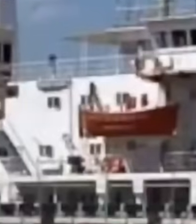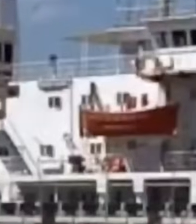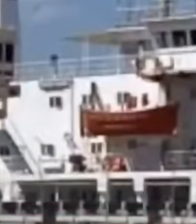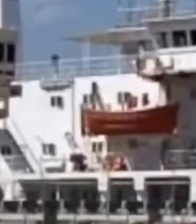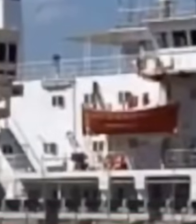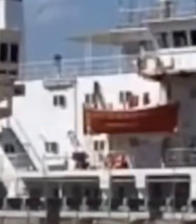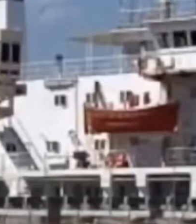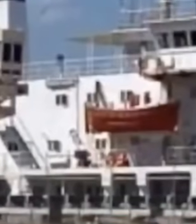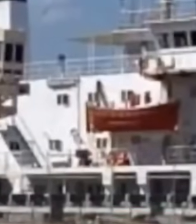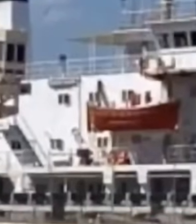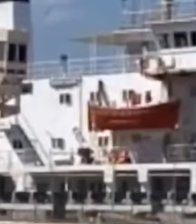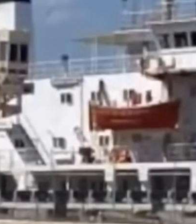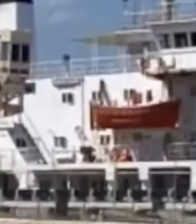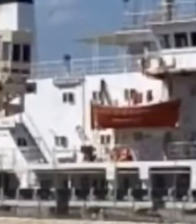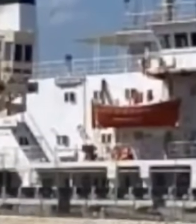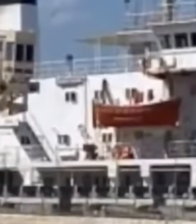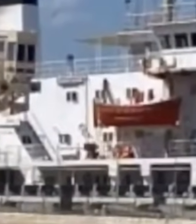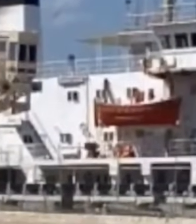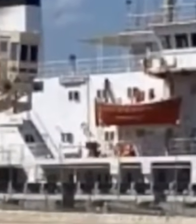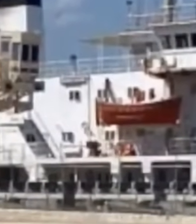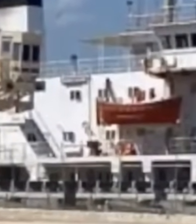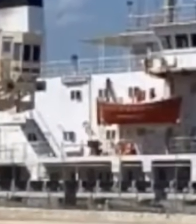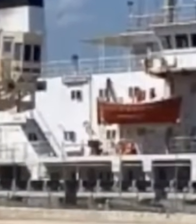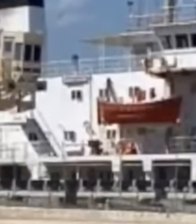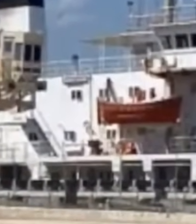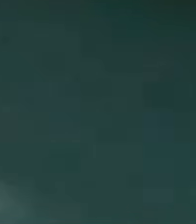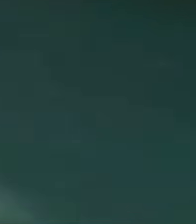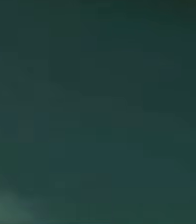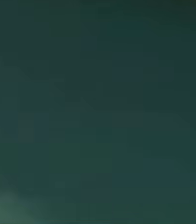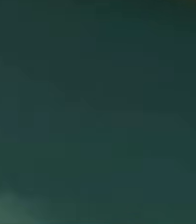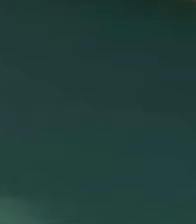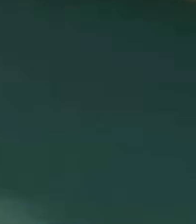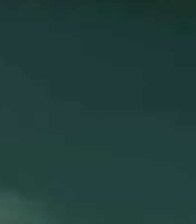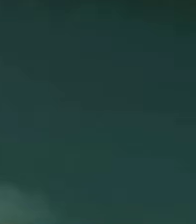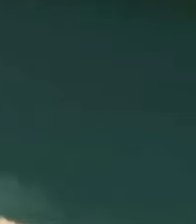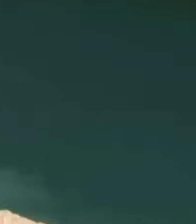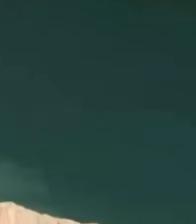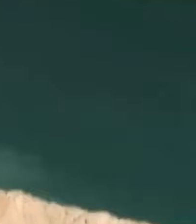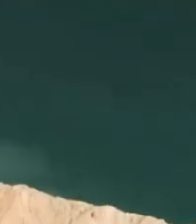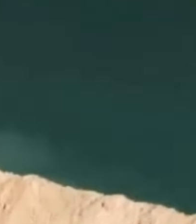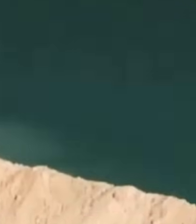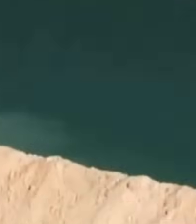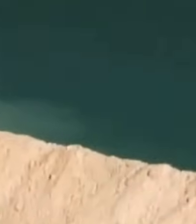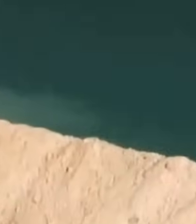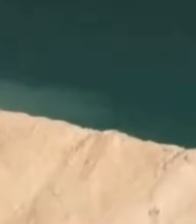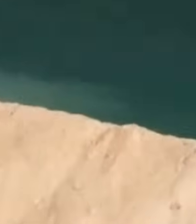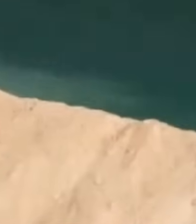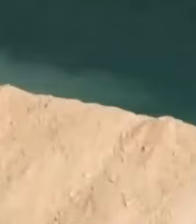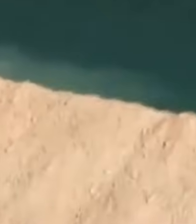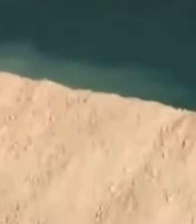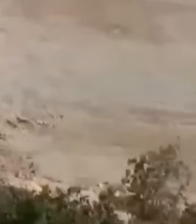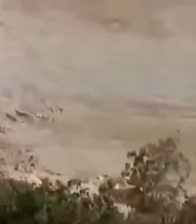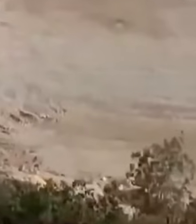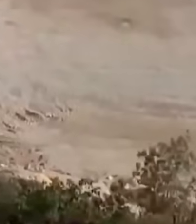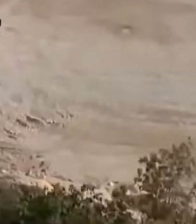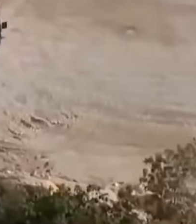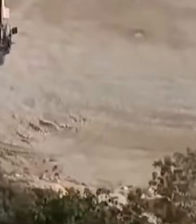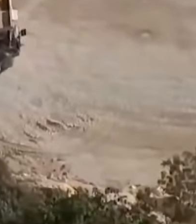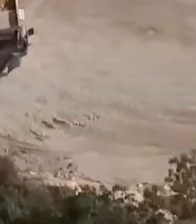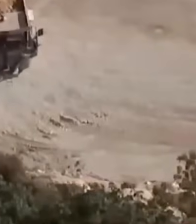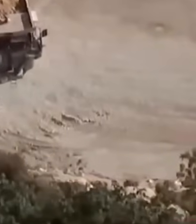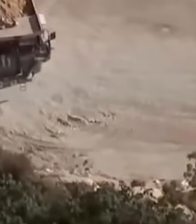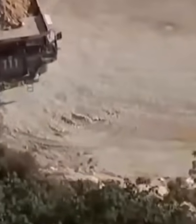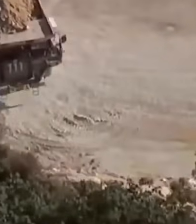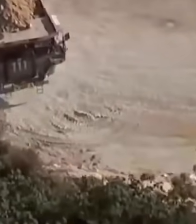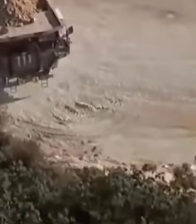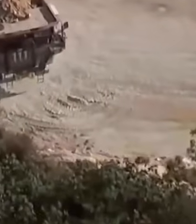la operación de una terminal portuaria, la empresa continuó extrayendo material pétreo, mostrando una indiferencia total tanto a